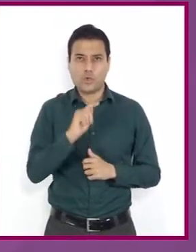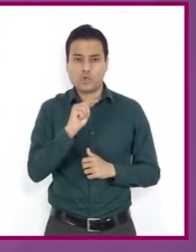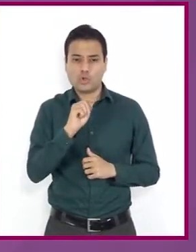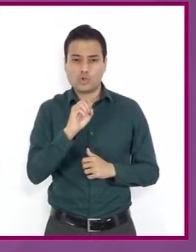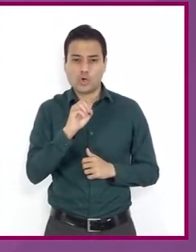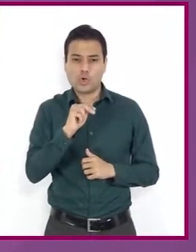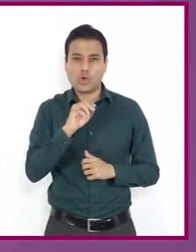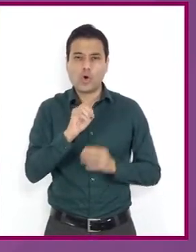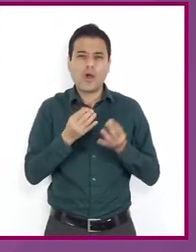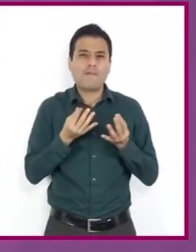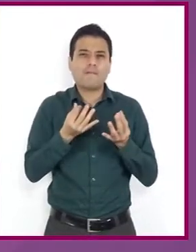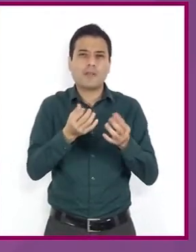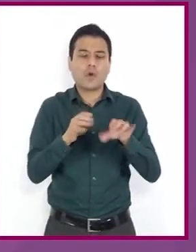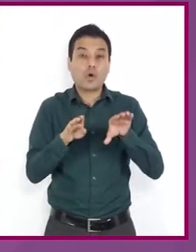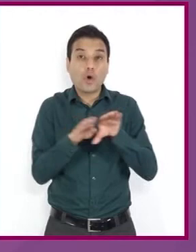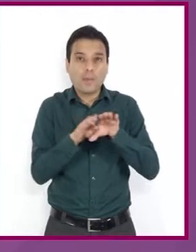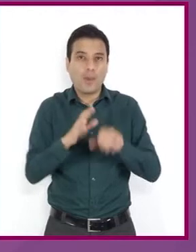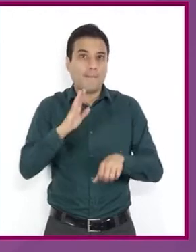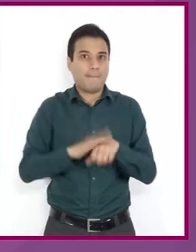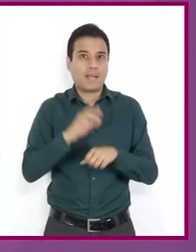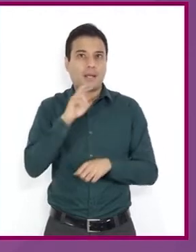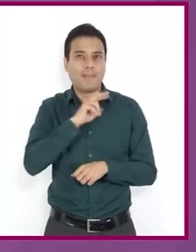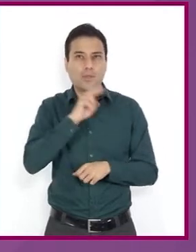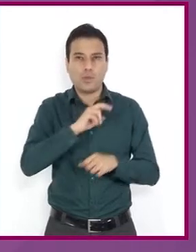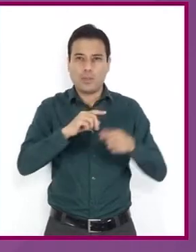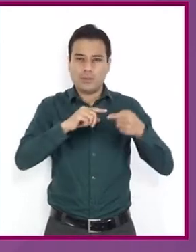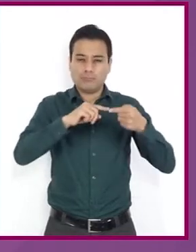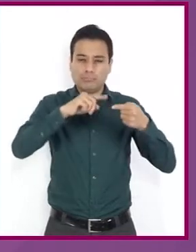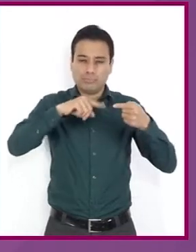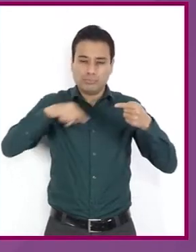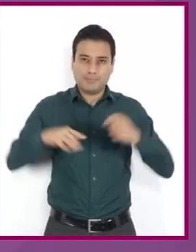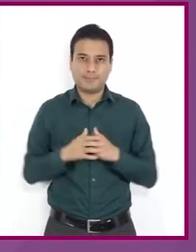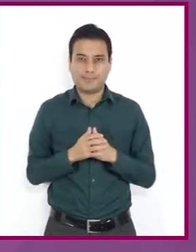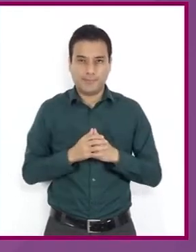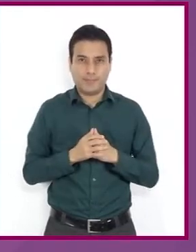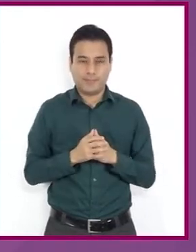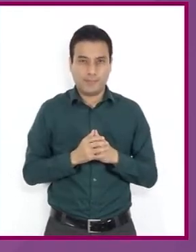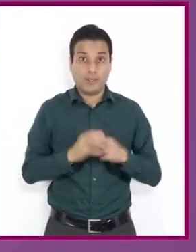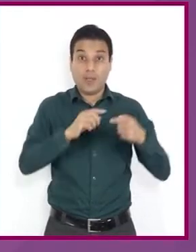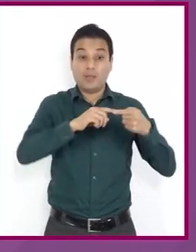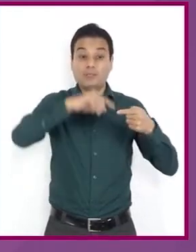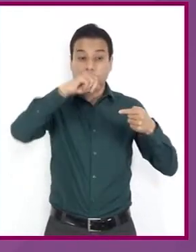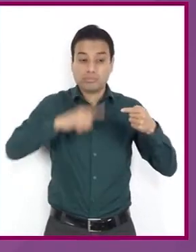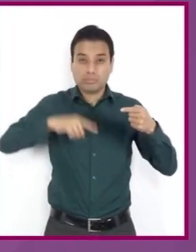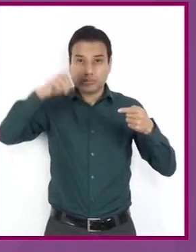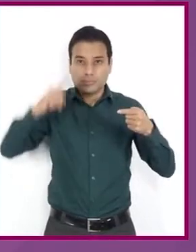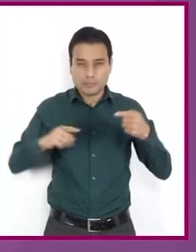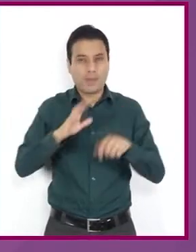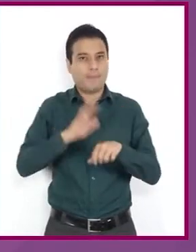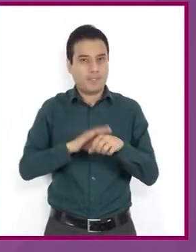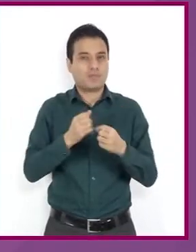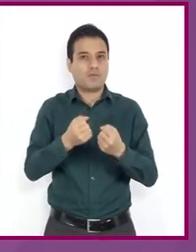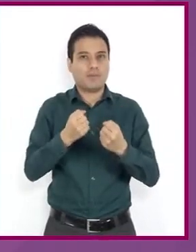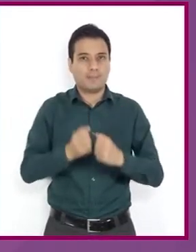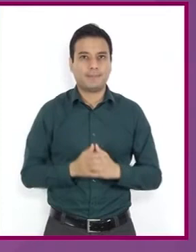agudo cuanto más rápido vibre la fuente sonora y más grave cuando más lenta sea la